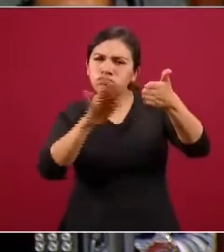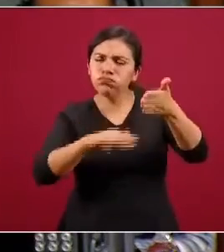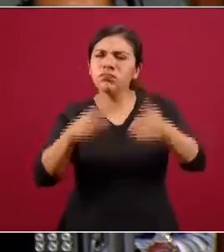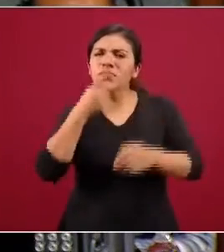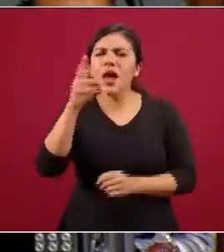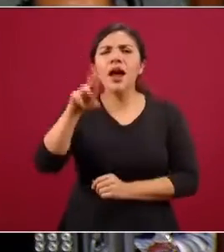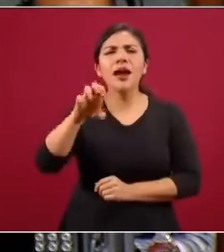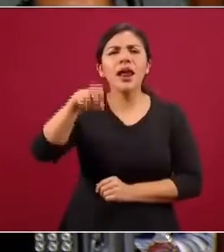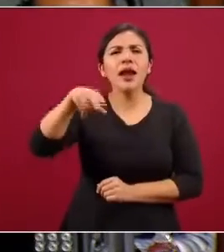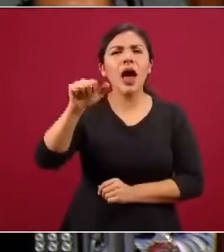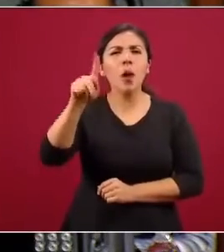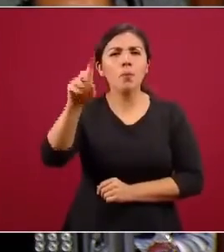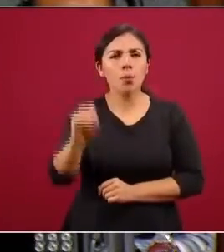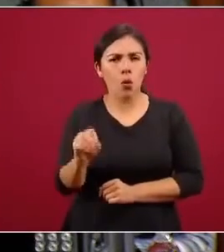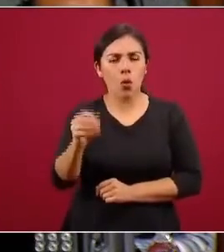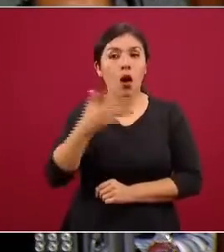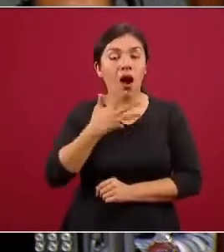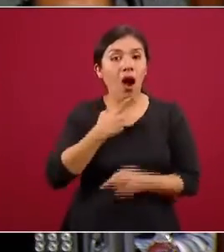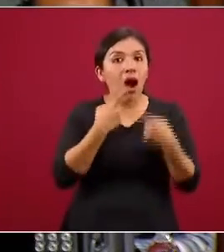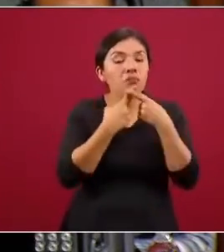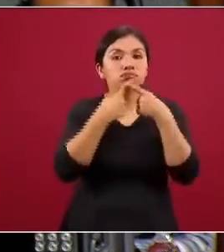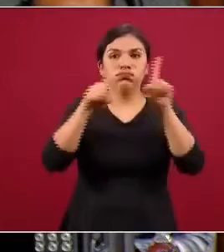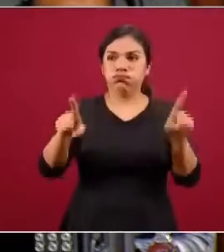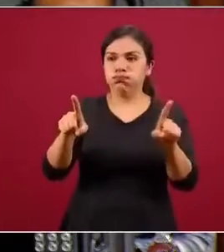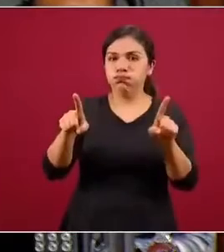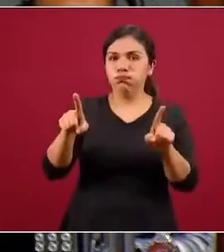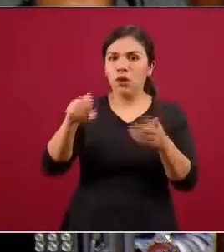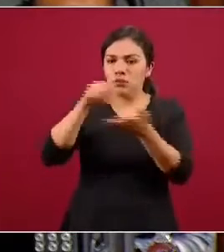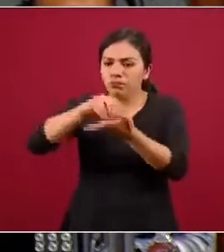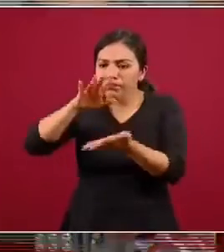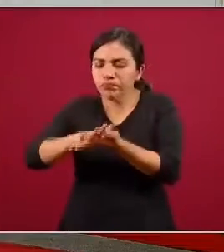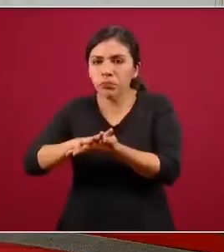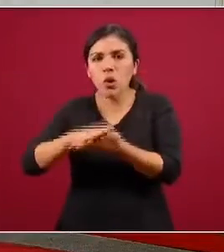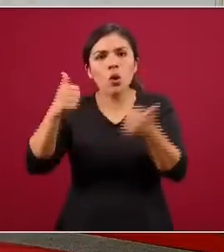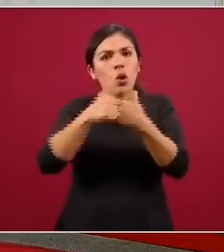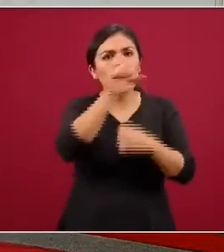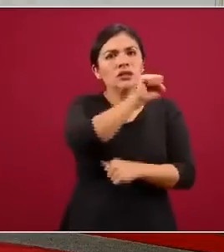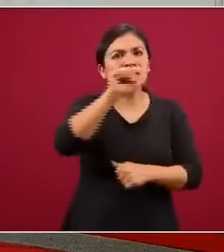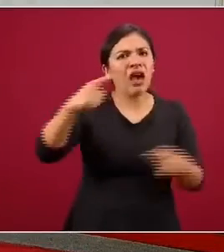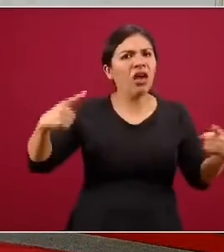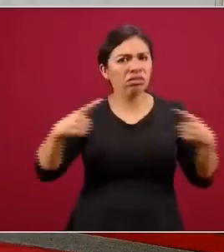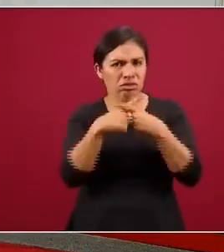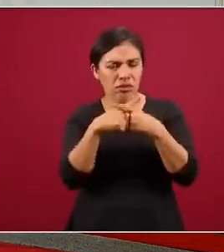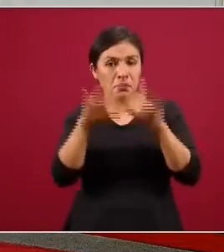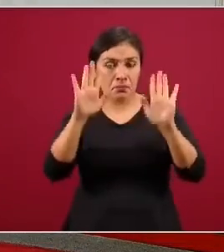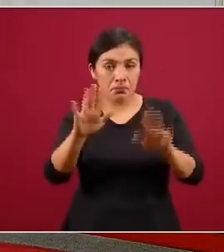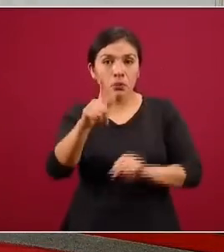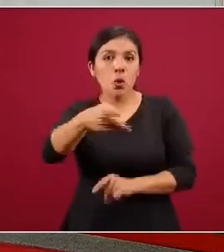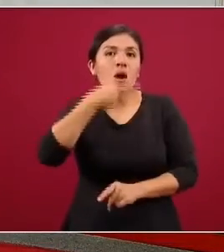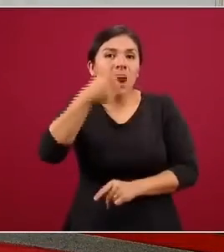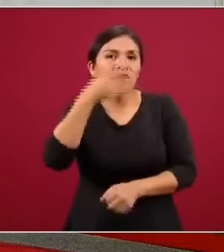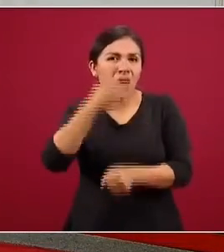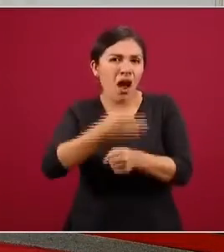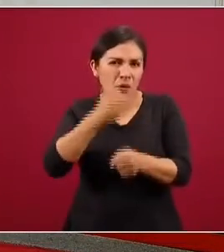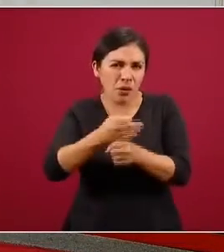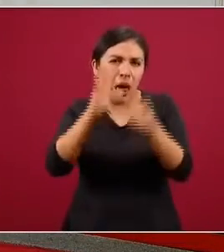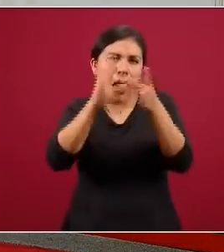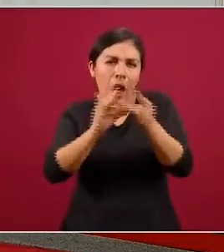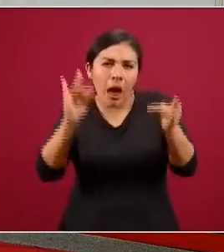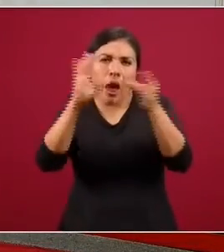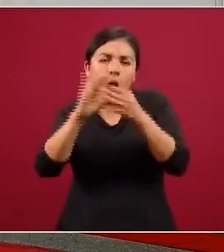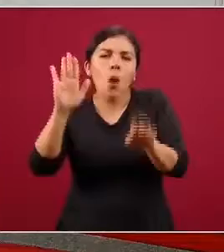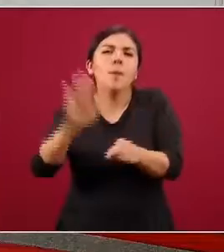de RENAPO, que había una diferencia en el subregistro con la Secretaría de Salud. Ya nos está aclarando usted al